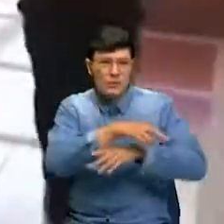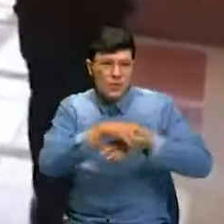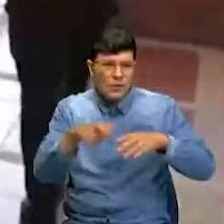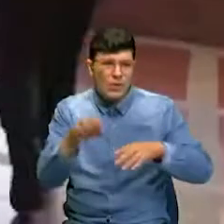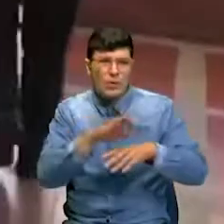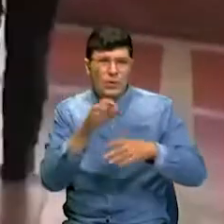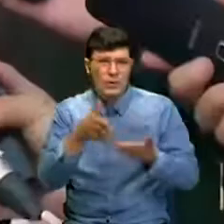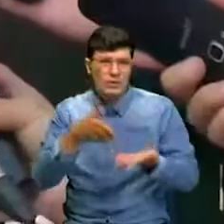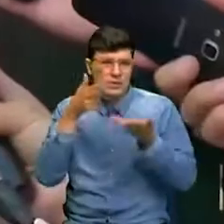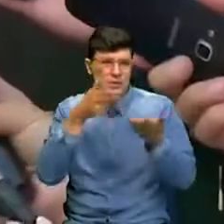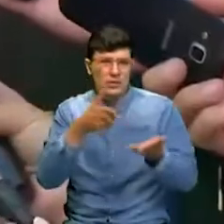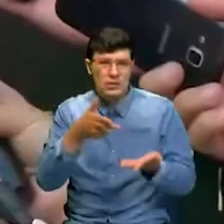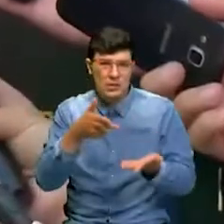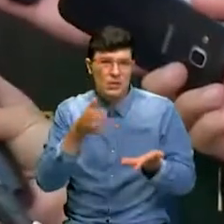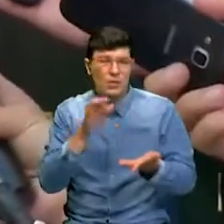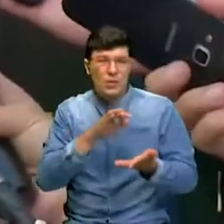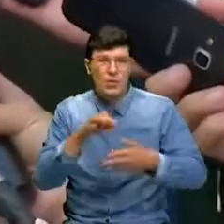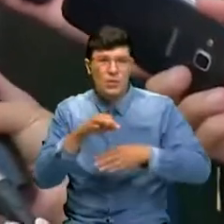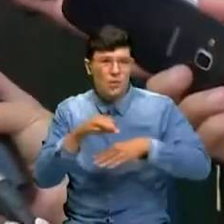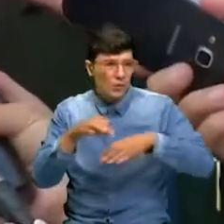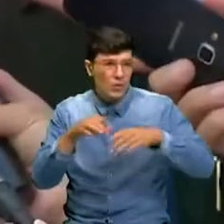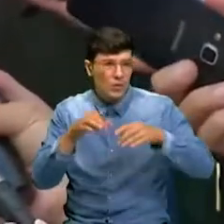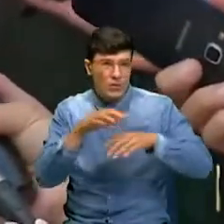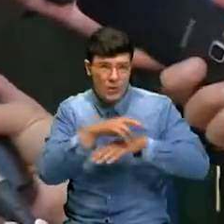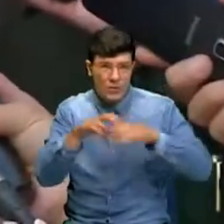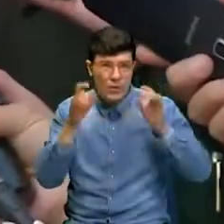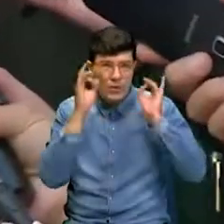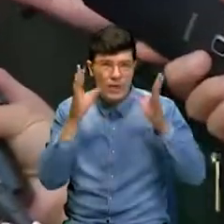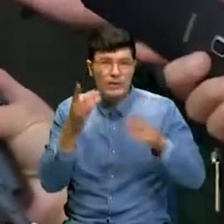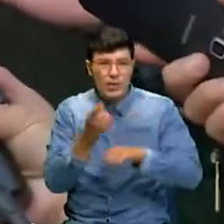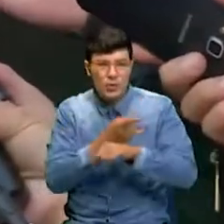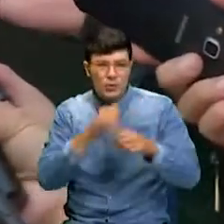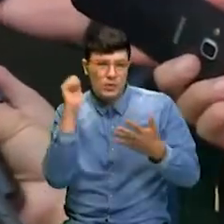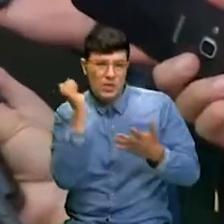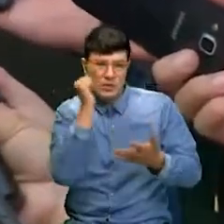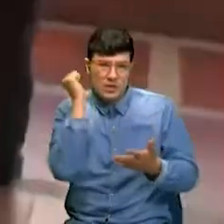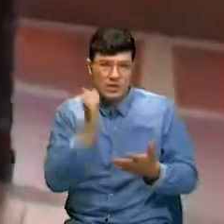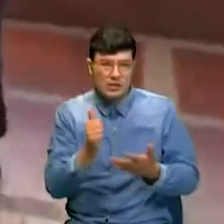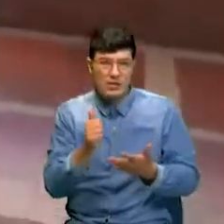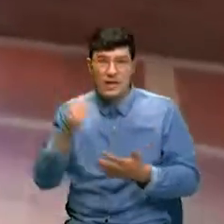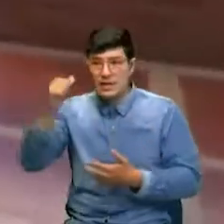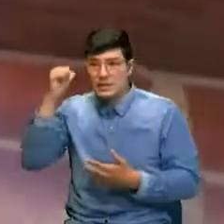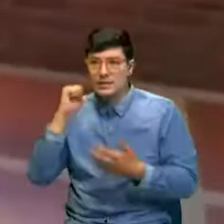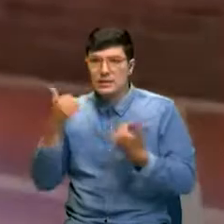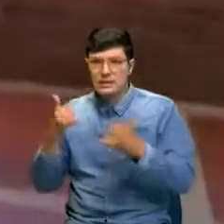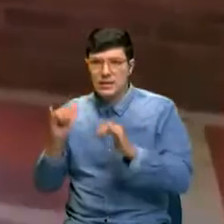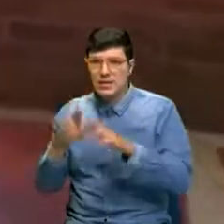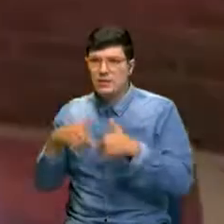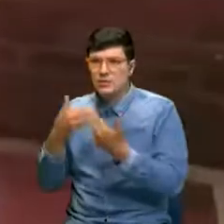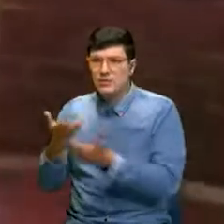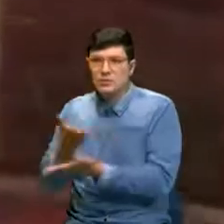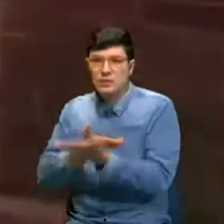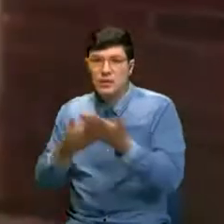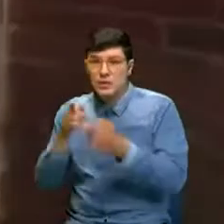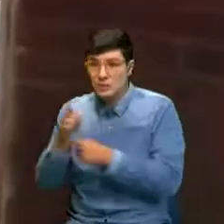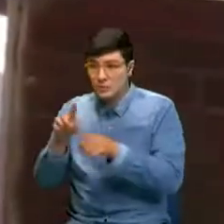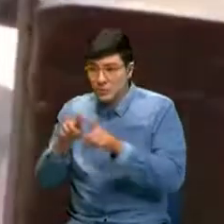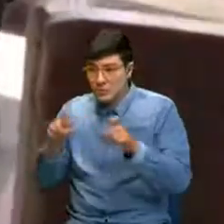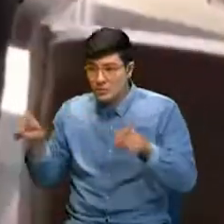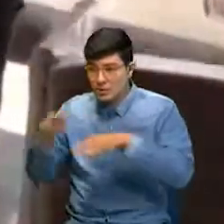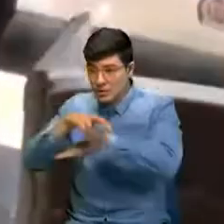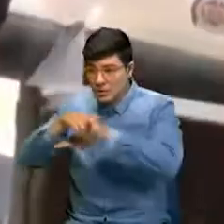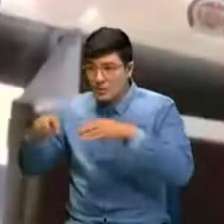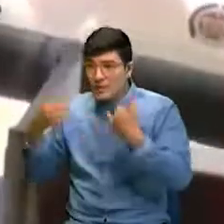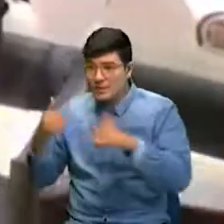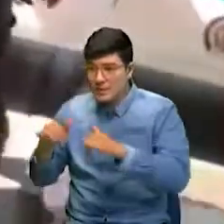armas de fuego si ellas ya tienen medida aseguramientos ayer se surgieron las audiencias los elementos que fueron hurtados el día del atraco